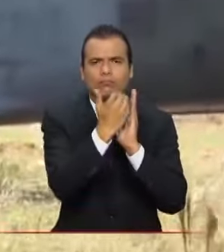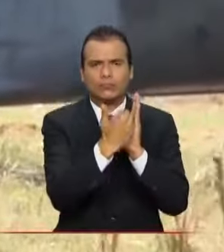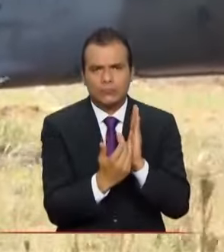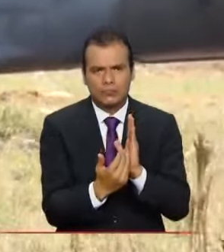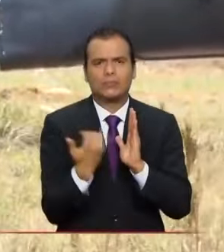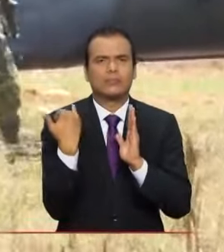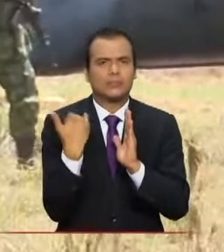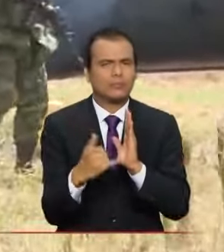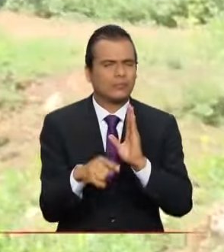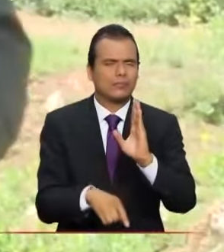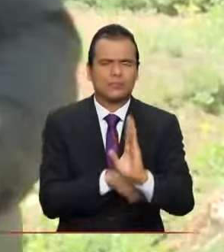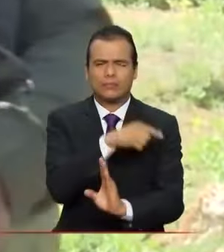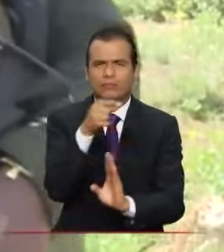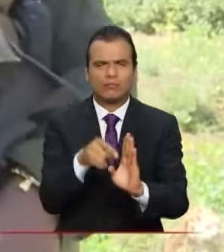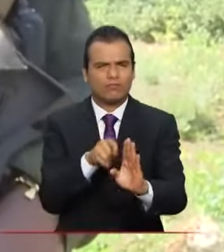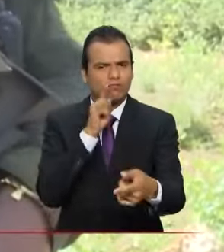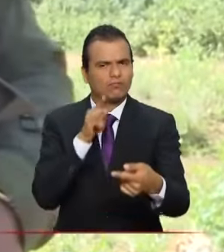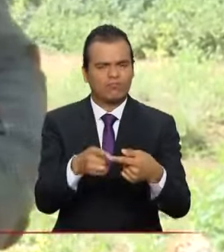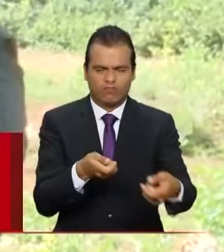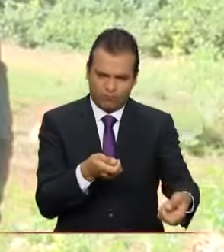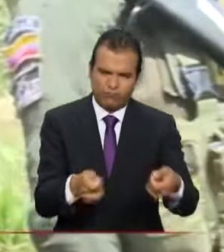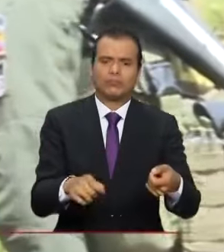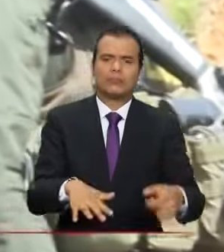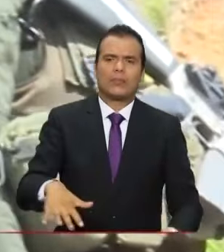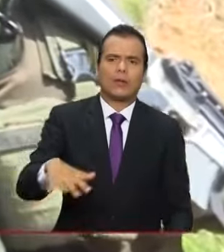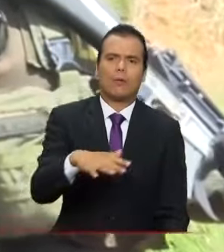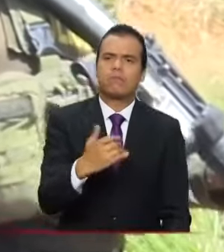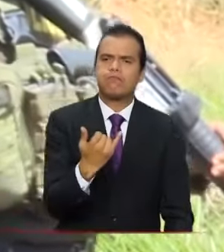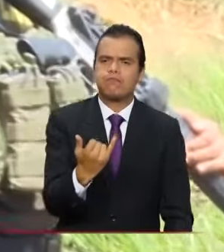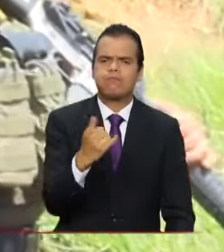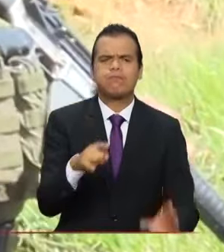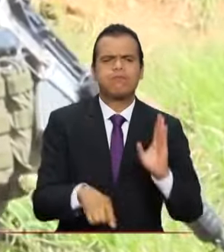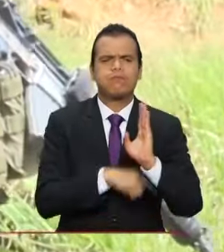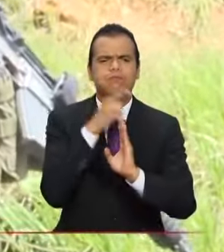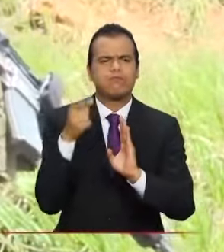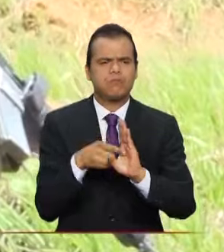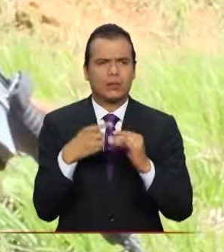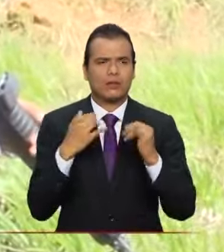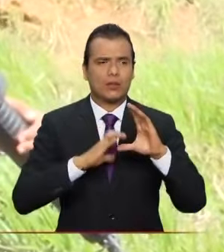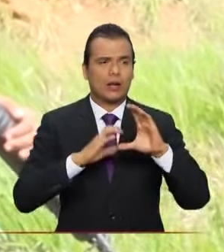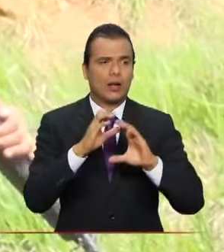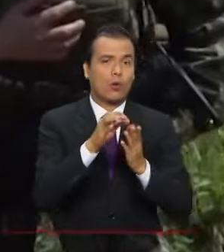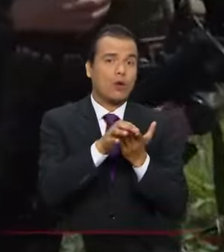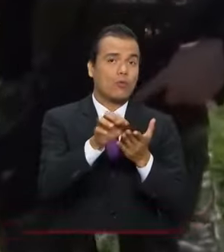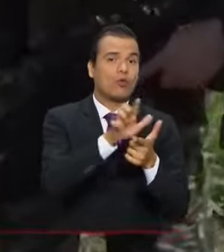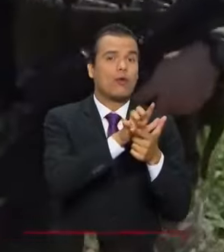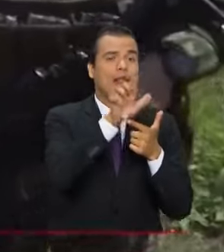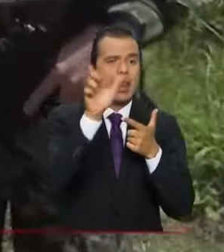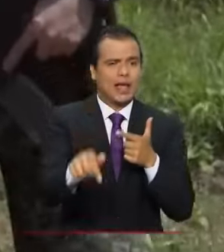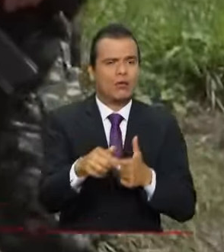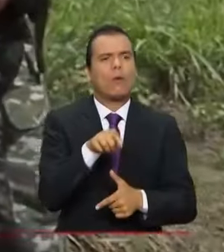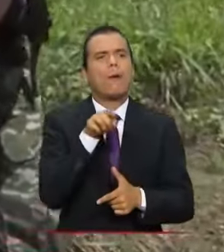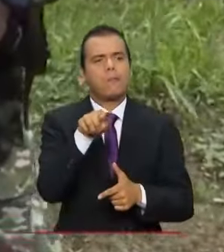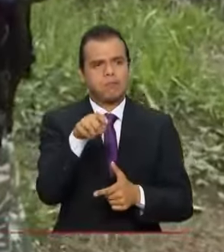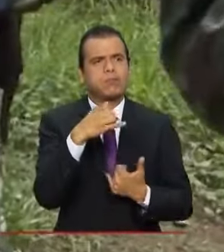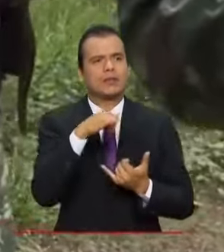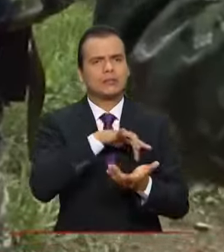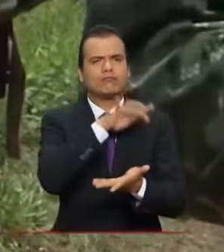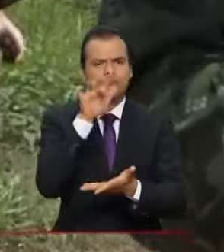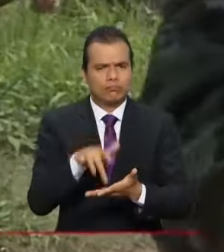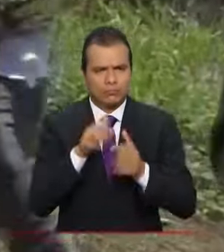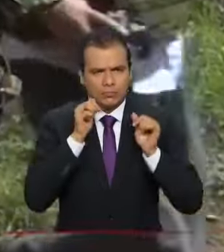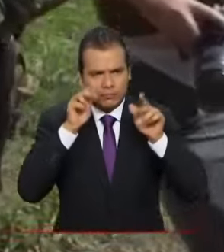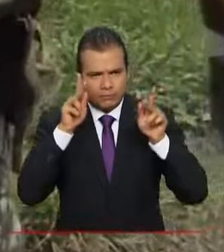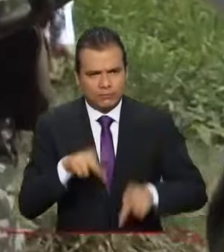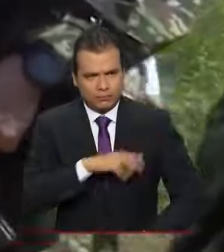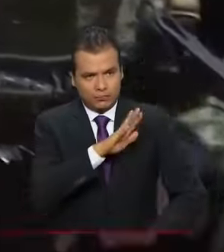que permita recuperar el control del territorio. Hasta esta zona apartada del departamento del Cauca llegó el ministro de Defensa y el